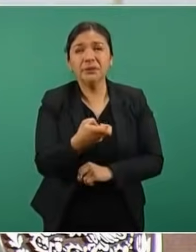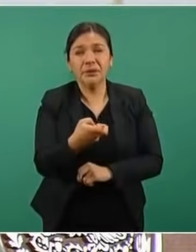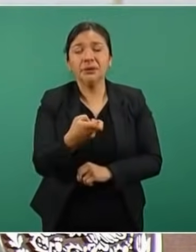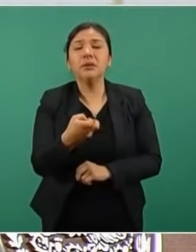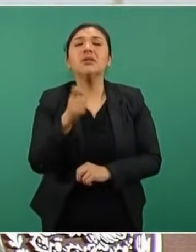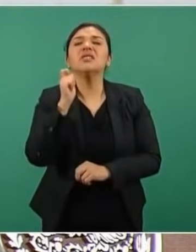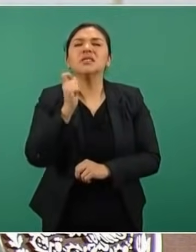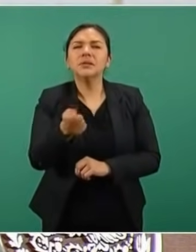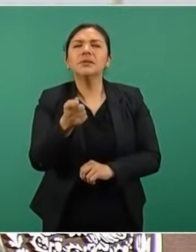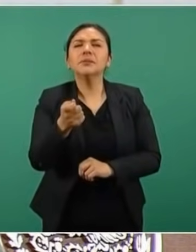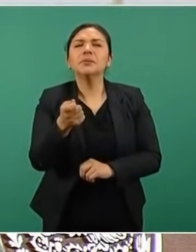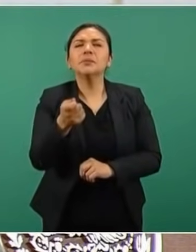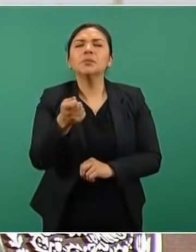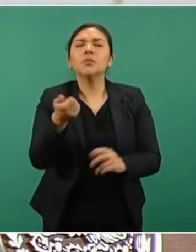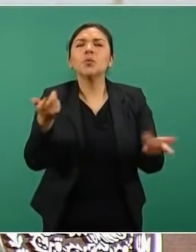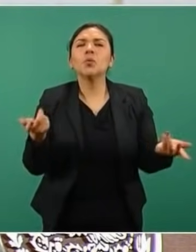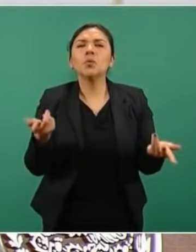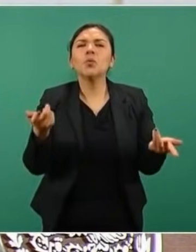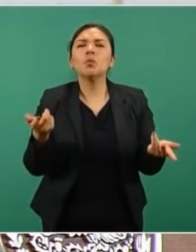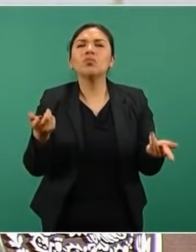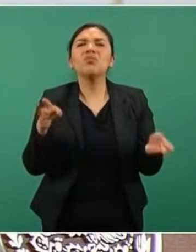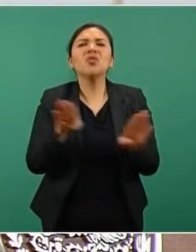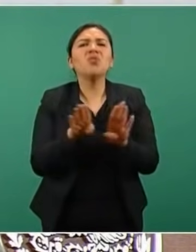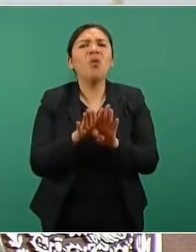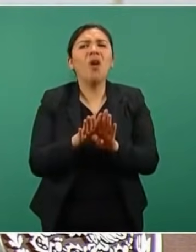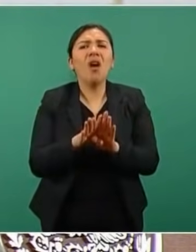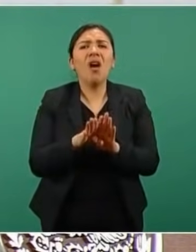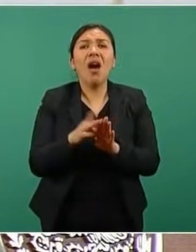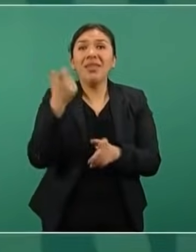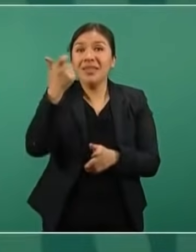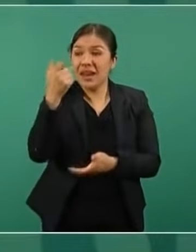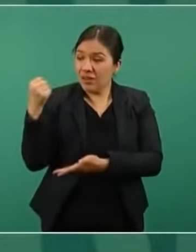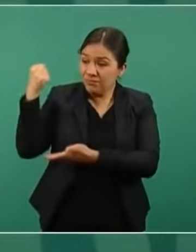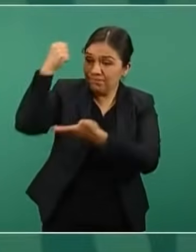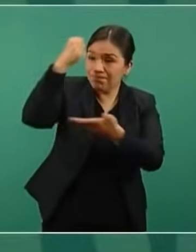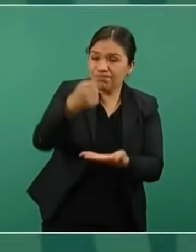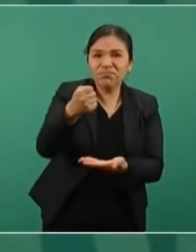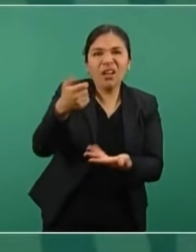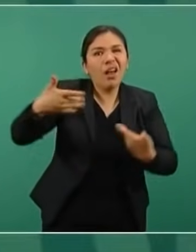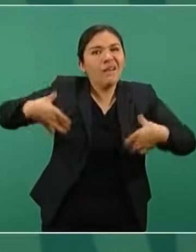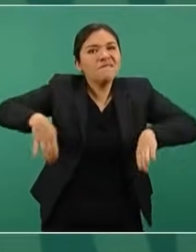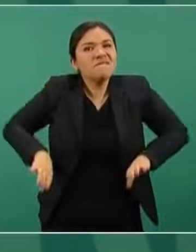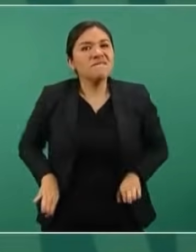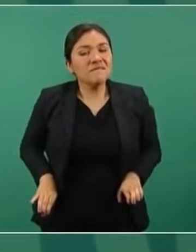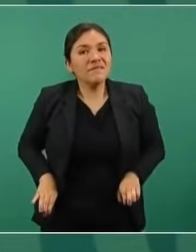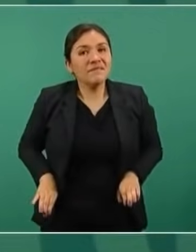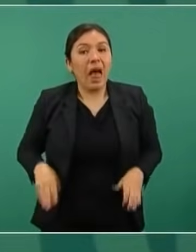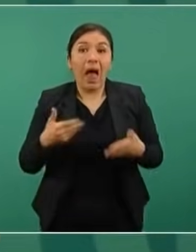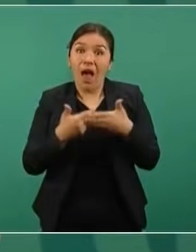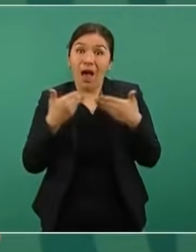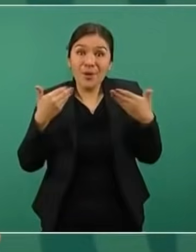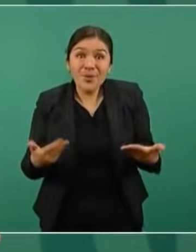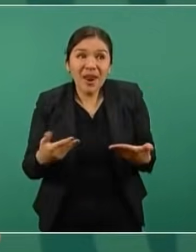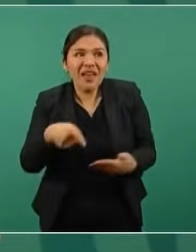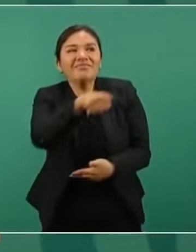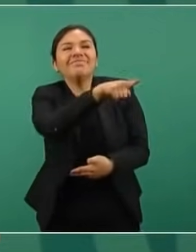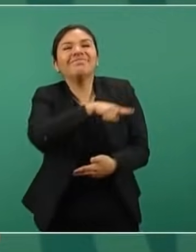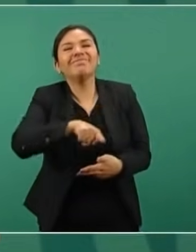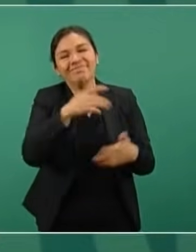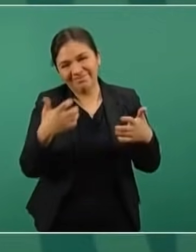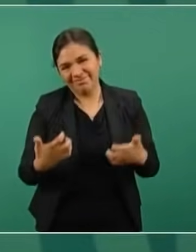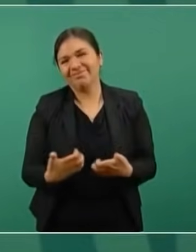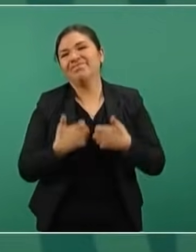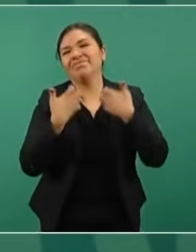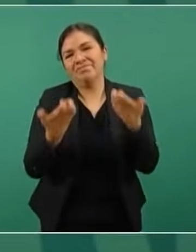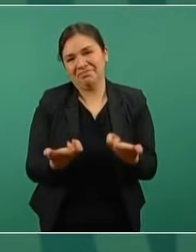Los que se quedaban con el presupuesto, pues ahora no están muy conformes,